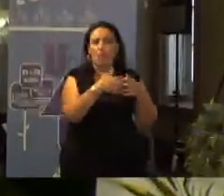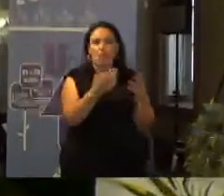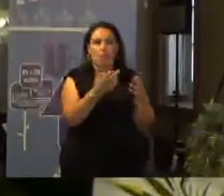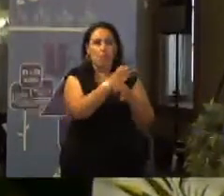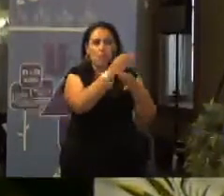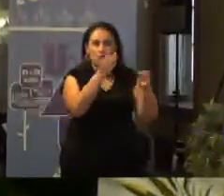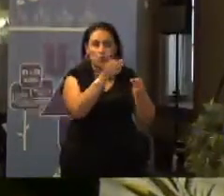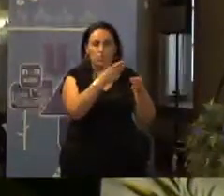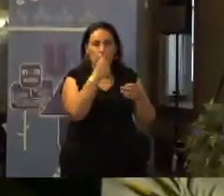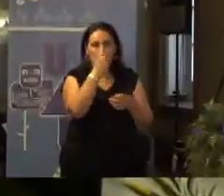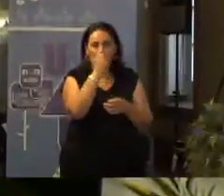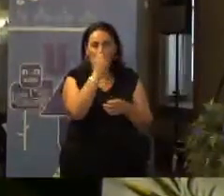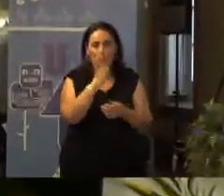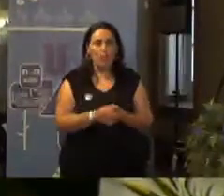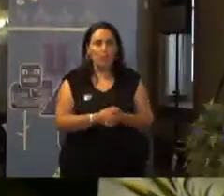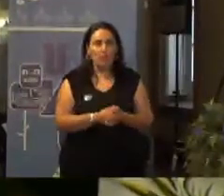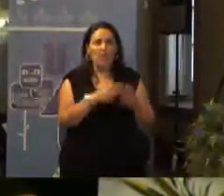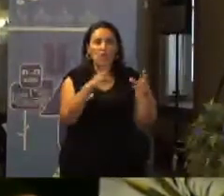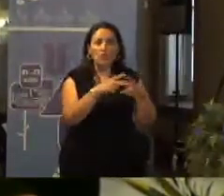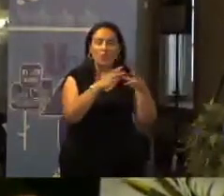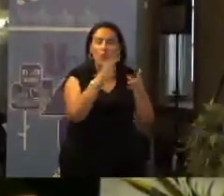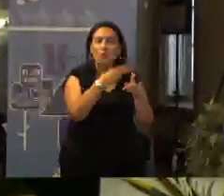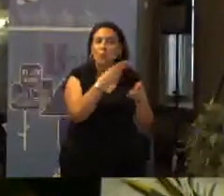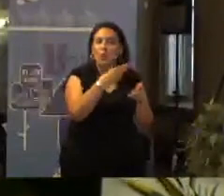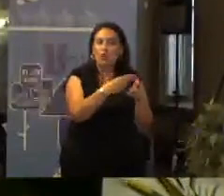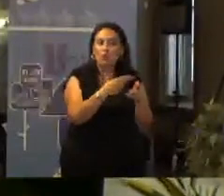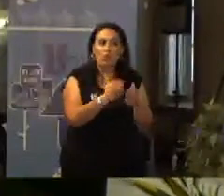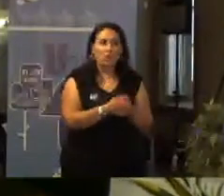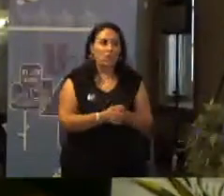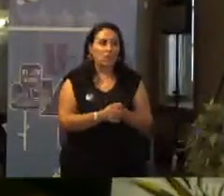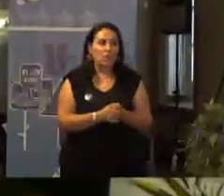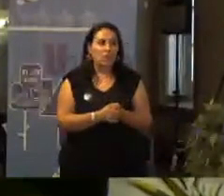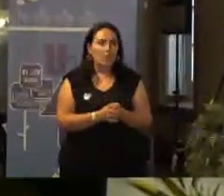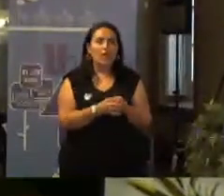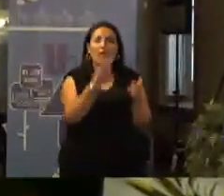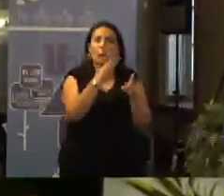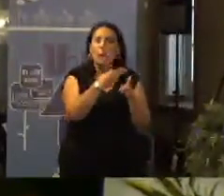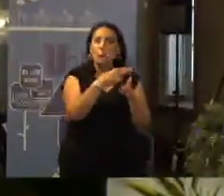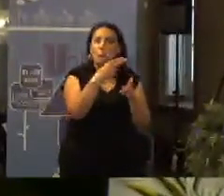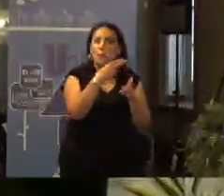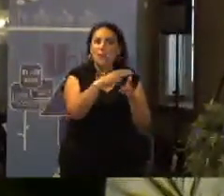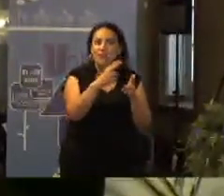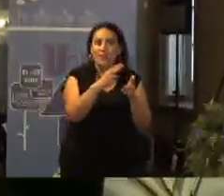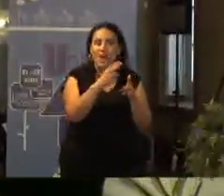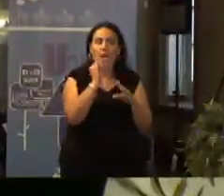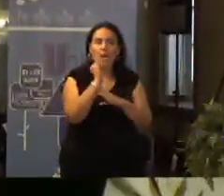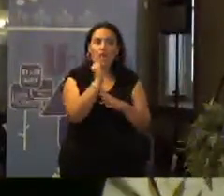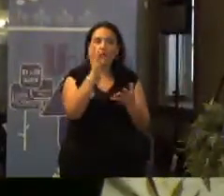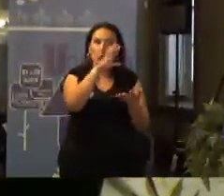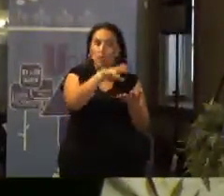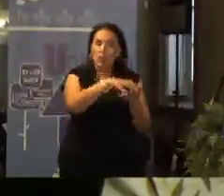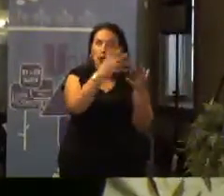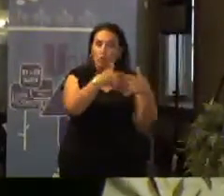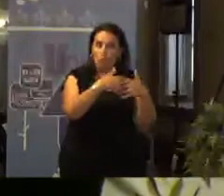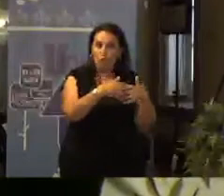proxección na sociedade política, por tanto, na política institucional, nas institucións, pois entón eso